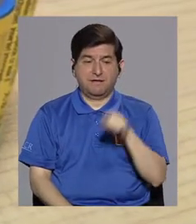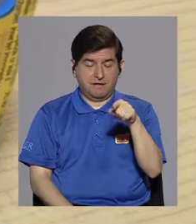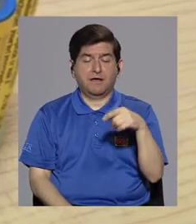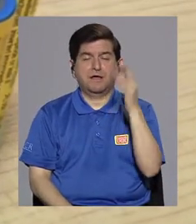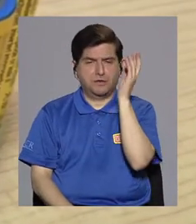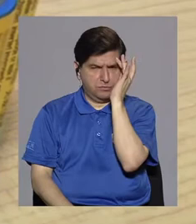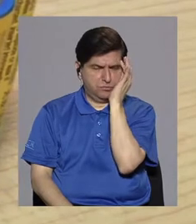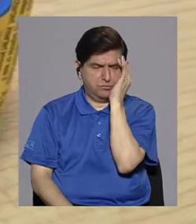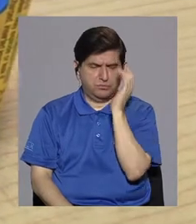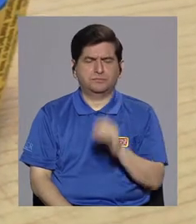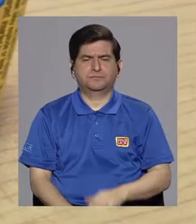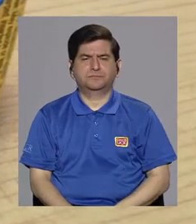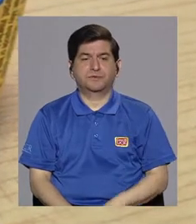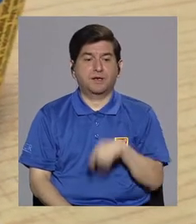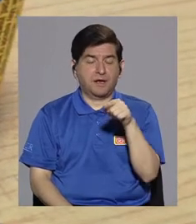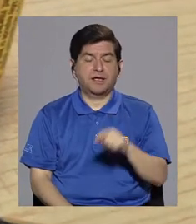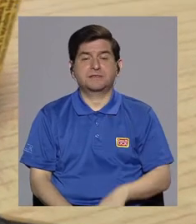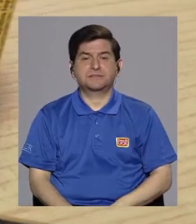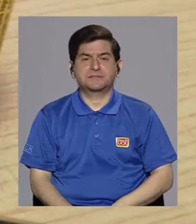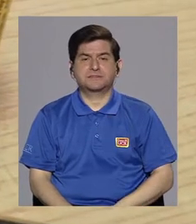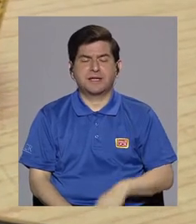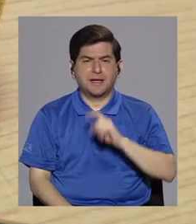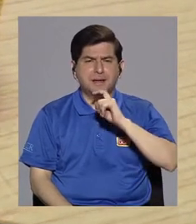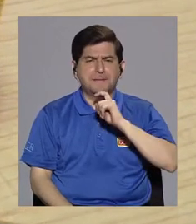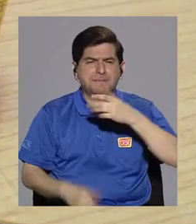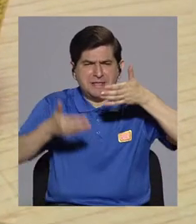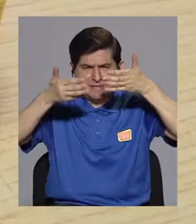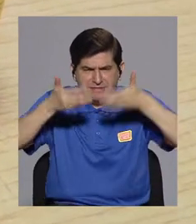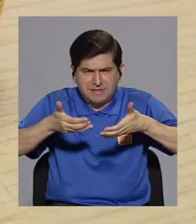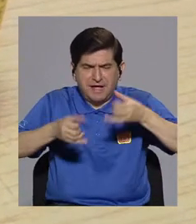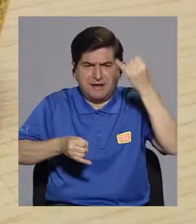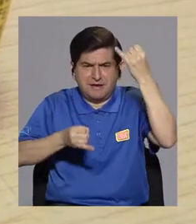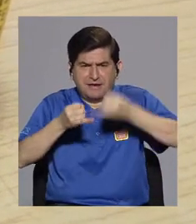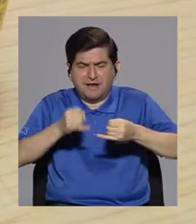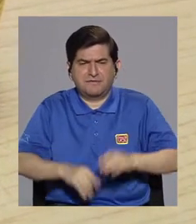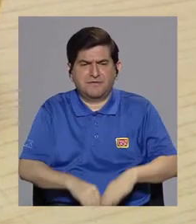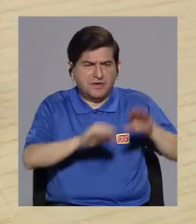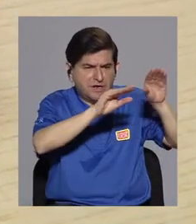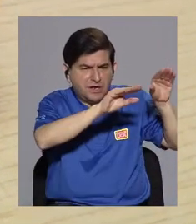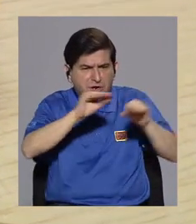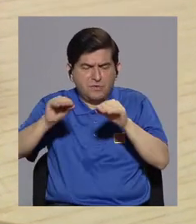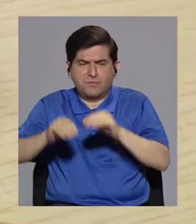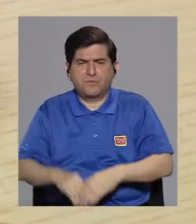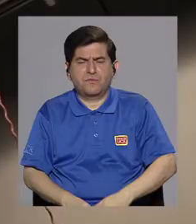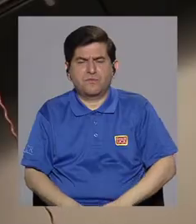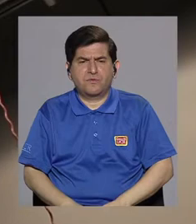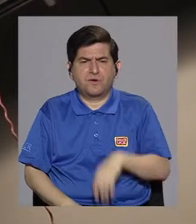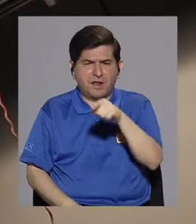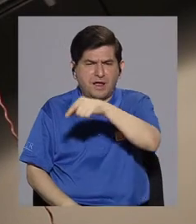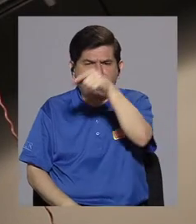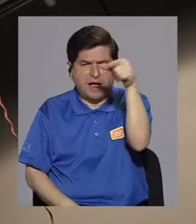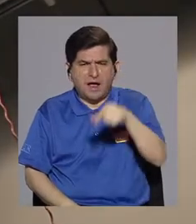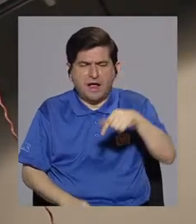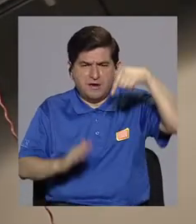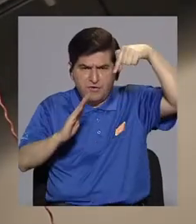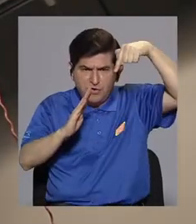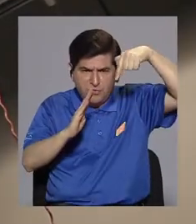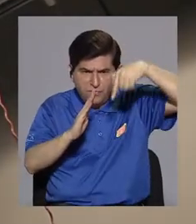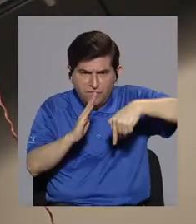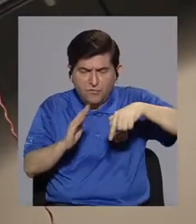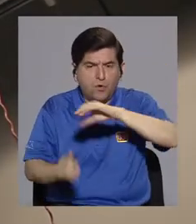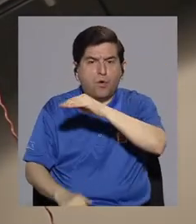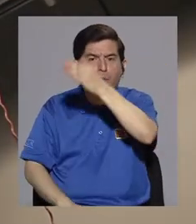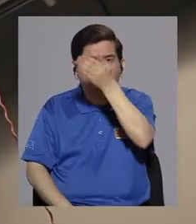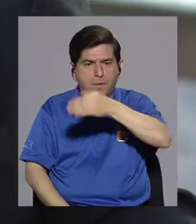de preocupación también. Este metal pesado que se termina migrando hacia el fondo de las cuencas fluviales o